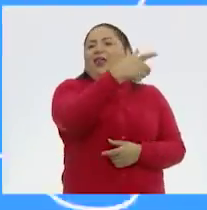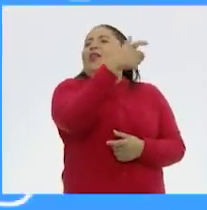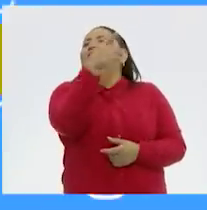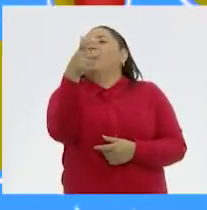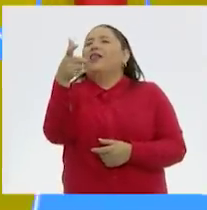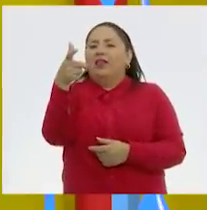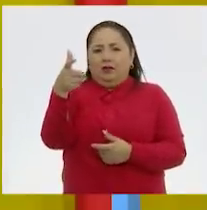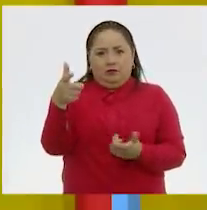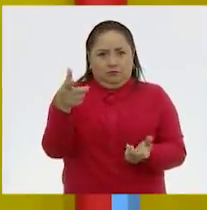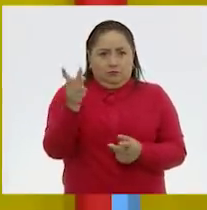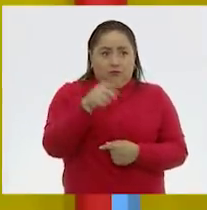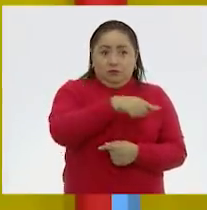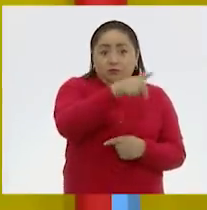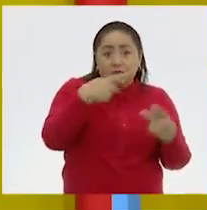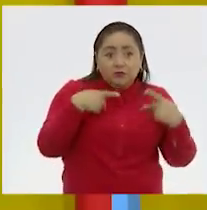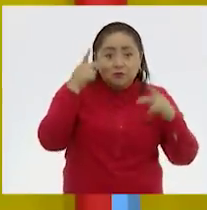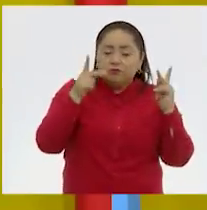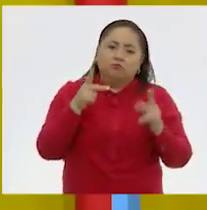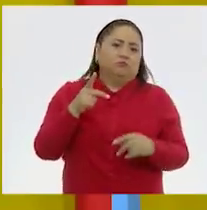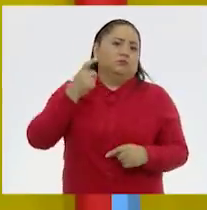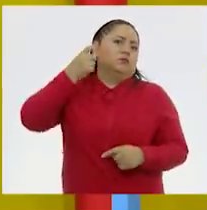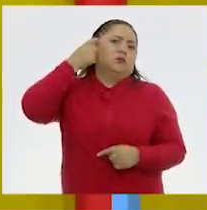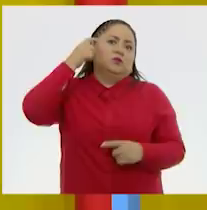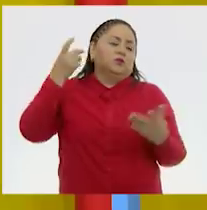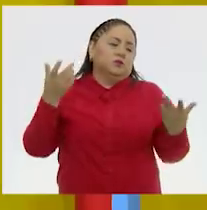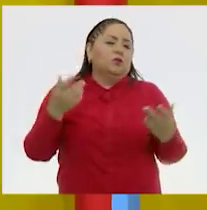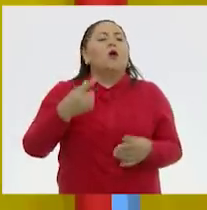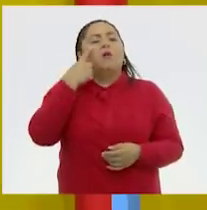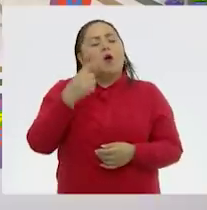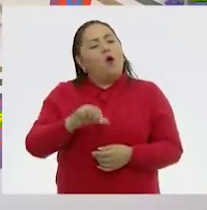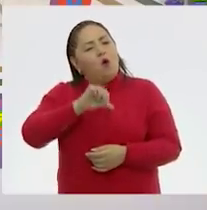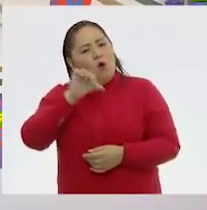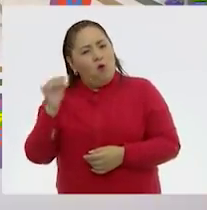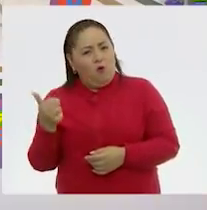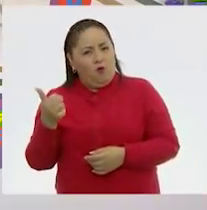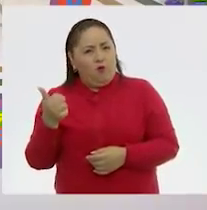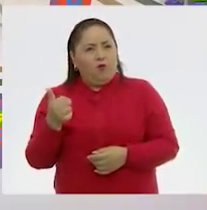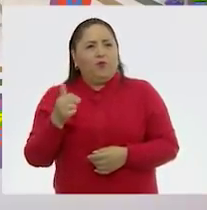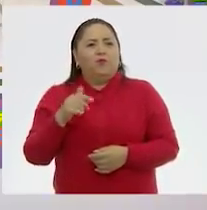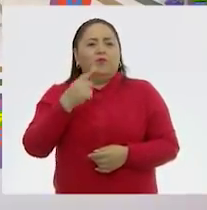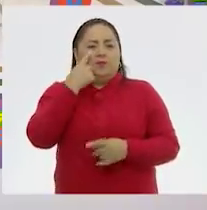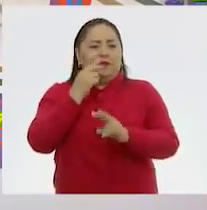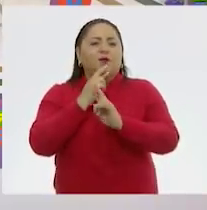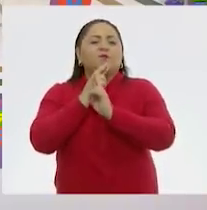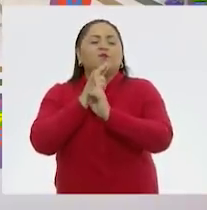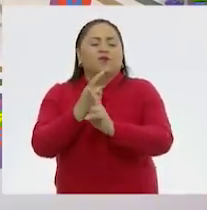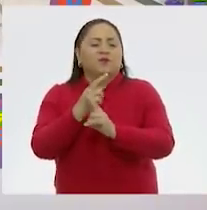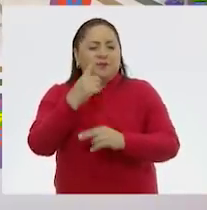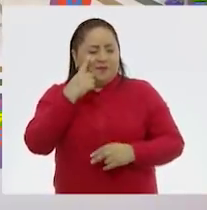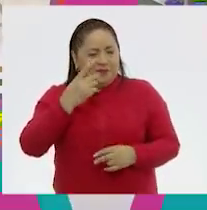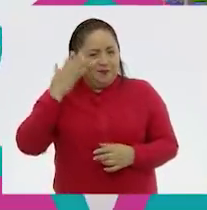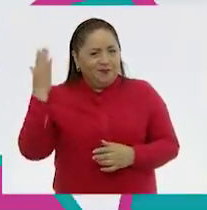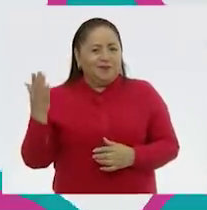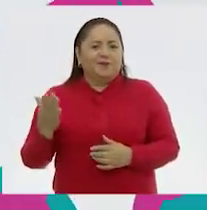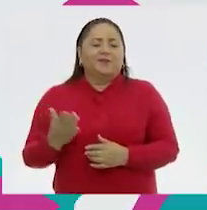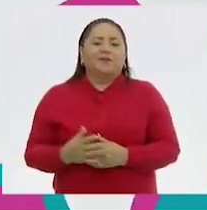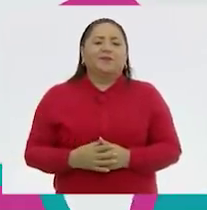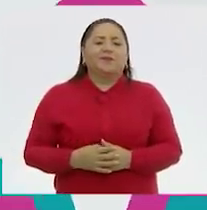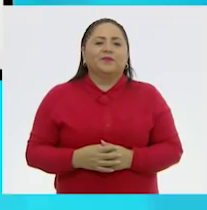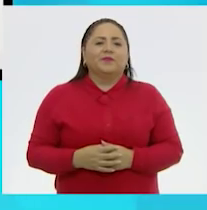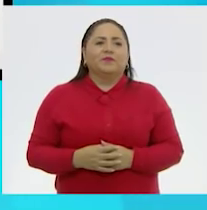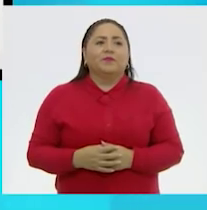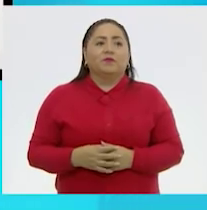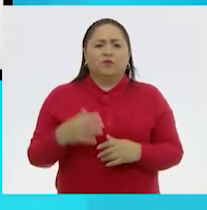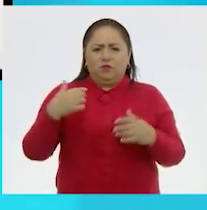ja. Pero los otros se van a enojar. Vamos a ver una probable respuesta. A ver. A ver, vemos.